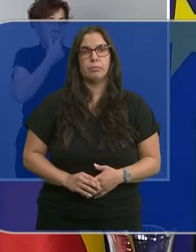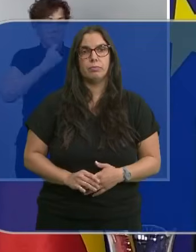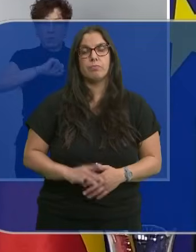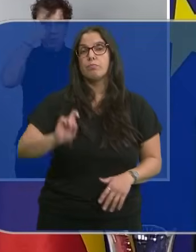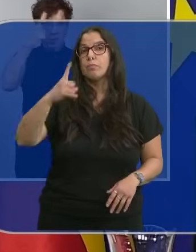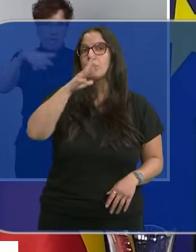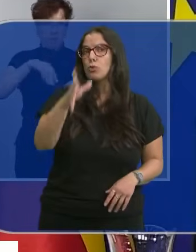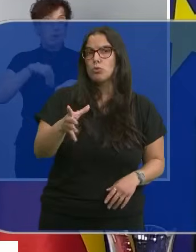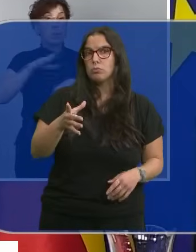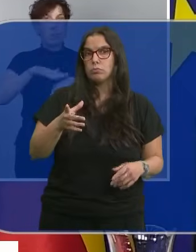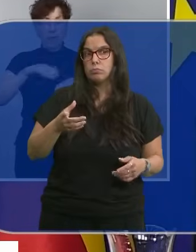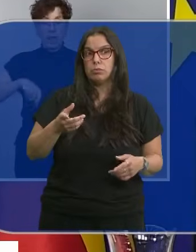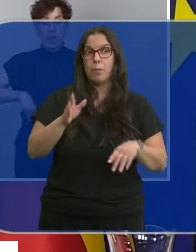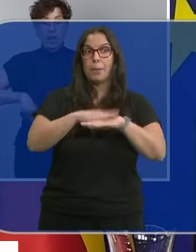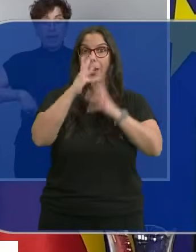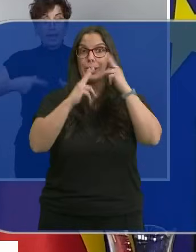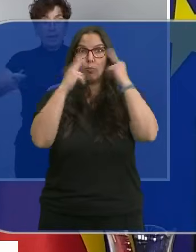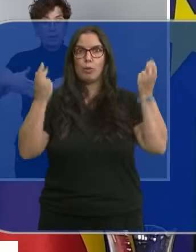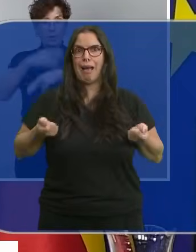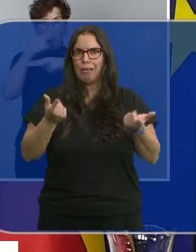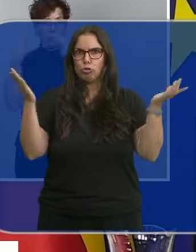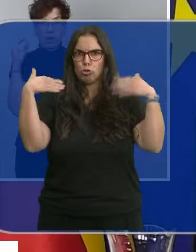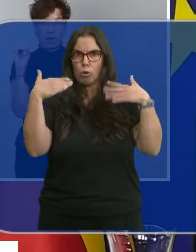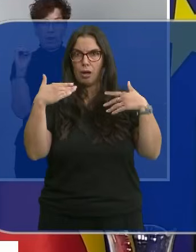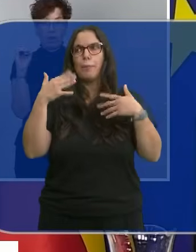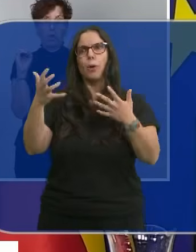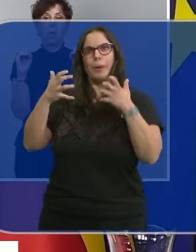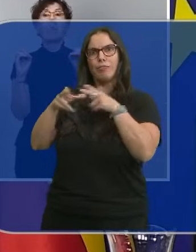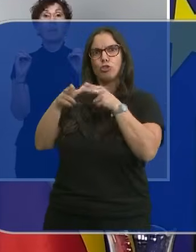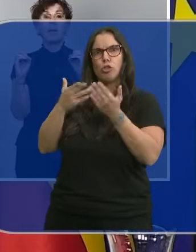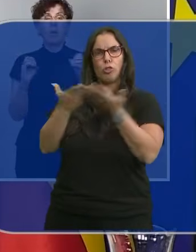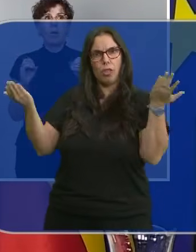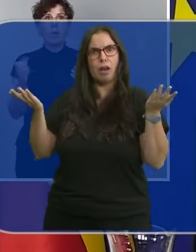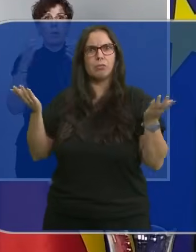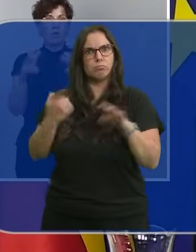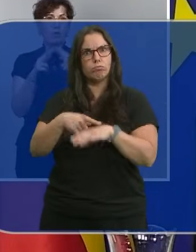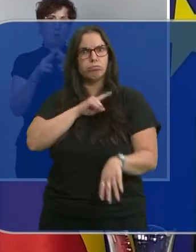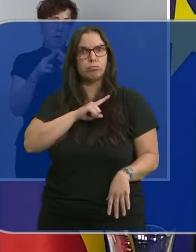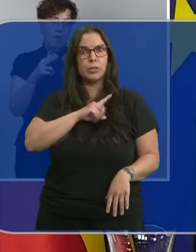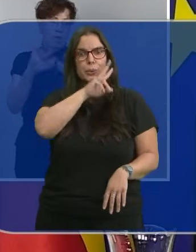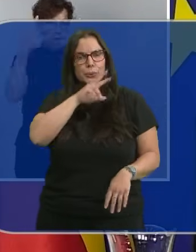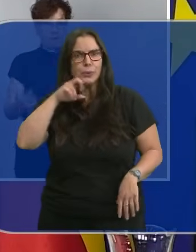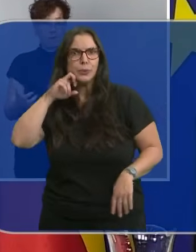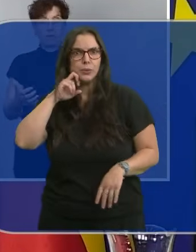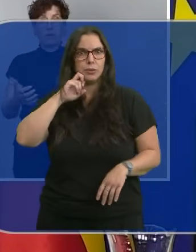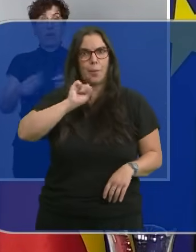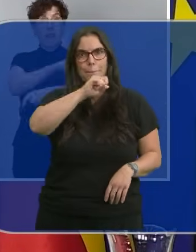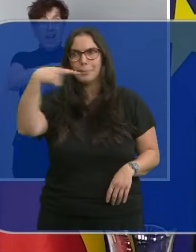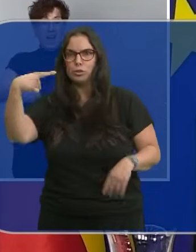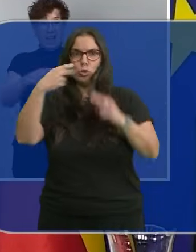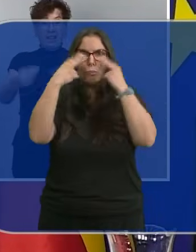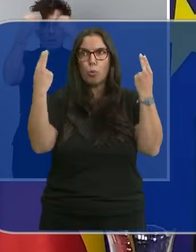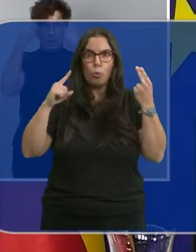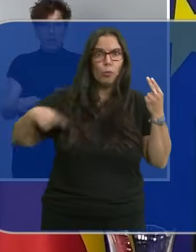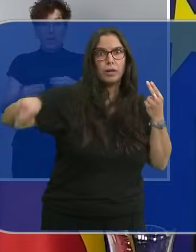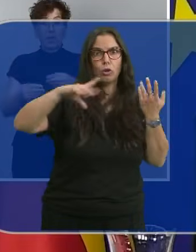Fundamentalmente porque no tiene coste para las administraciones públicas y tiene mucho beneficio social. Blindar el parque público de vivienda implica que